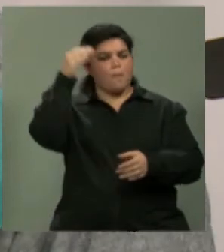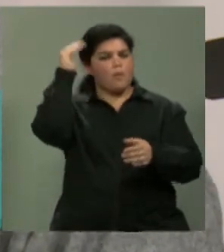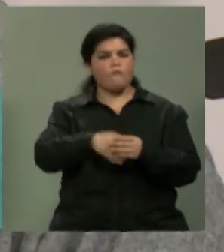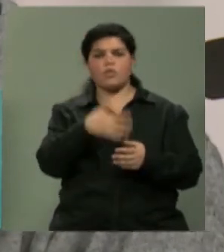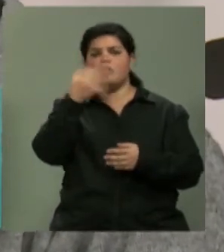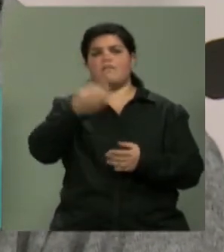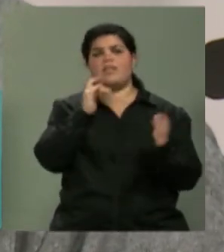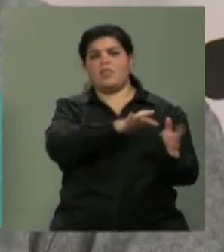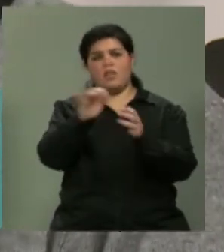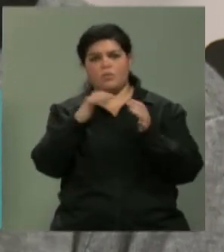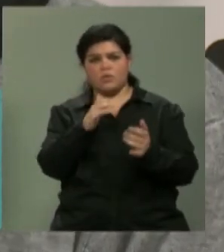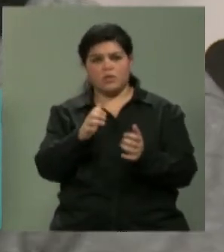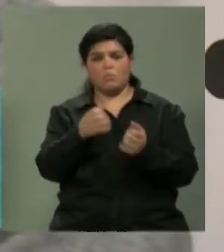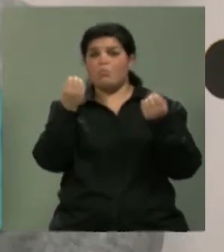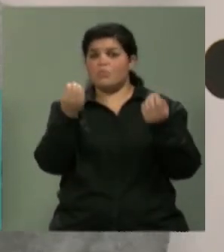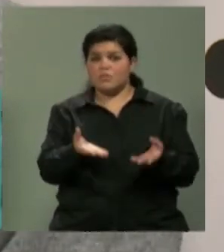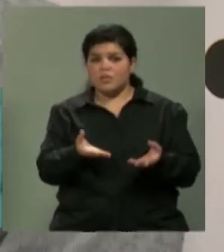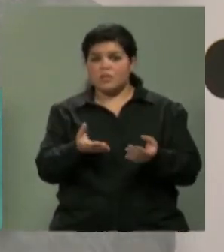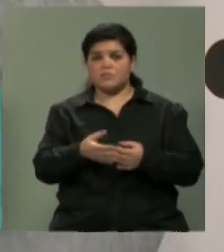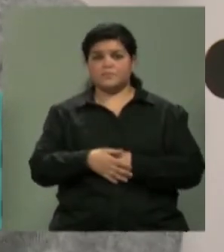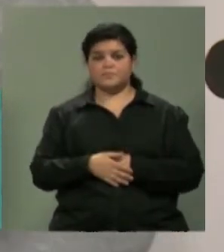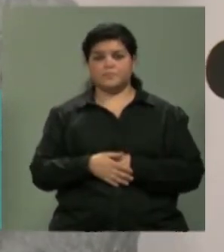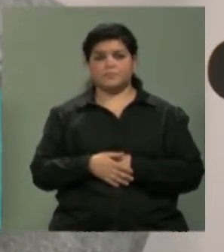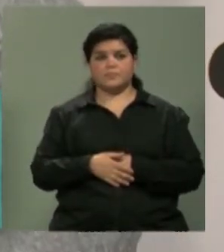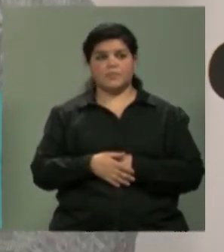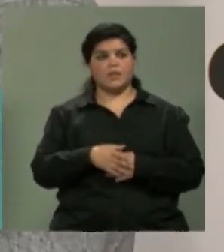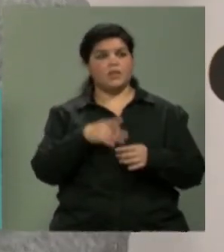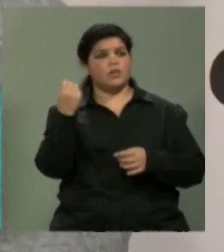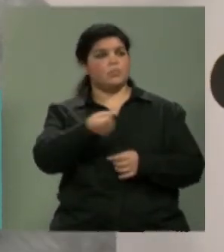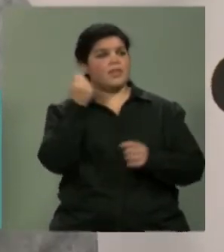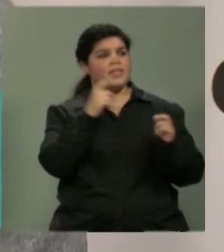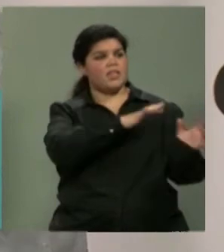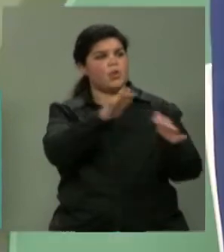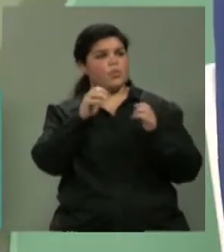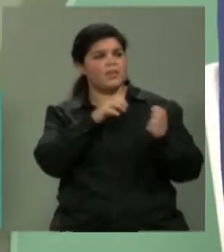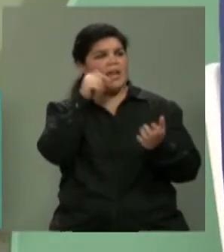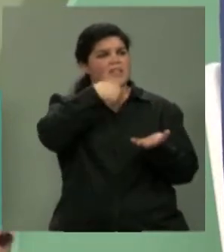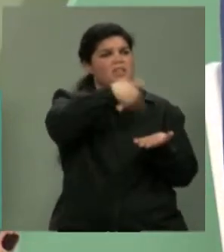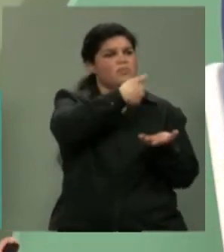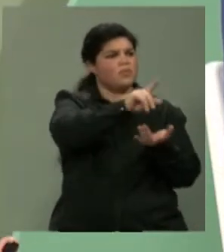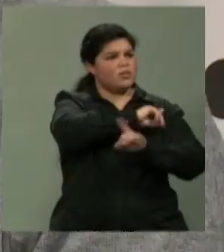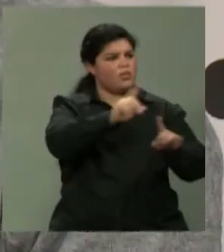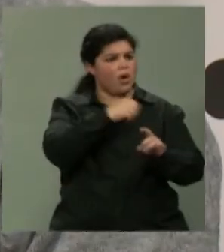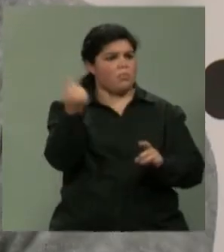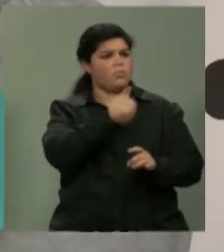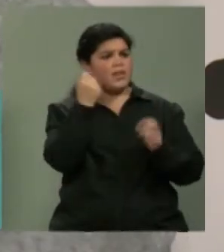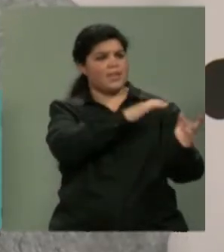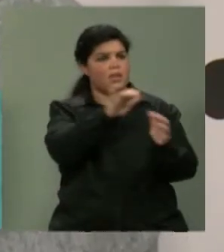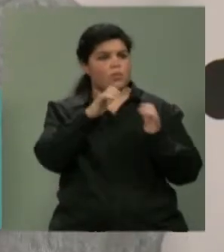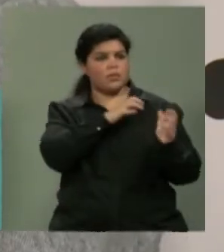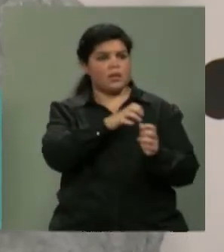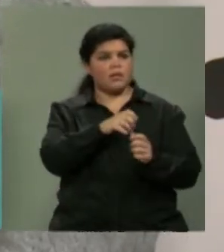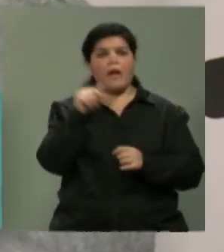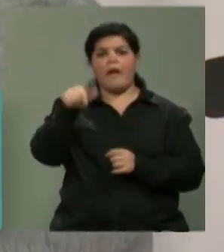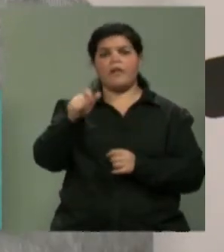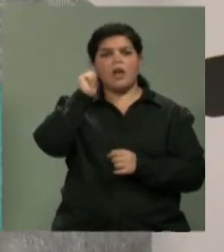en profundidad. Porque si no, vamos a Y quedarnos discutirlo, haciendo daño. discutirlo no es estigmatizar y no hay que pero tener miedo de vamos a hacer discutirlo. agua. Pero Vamos yo a volvemos bajar de a